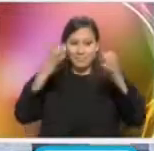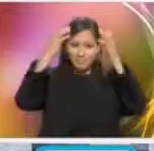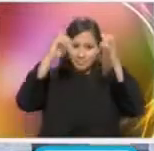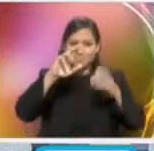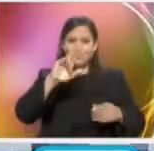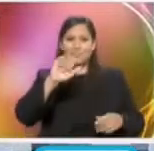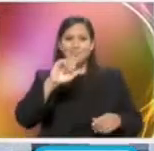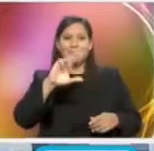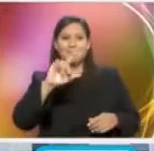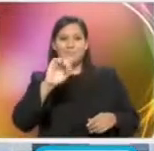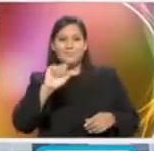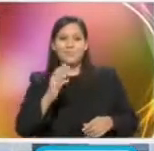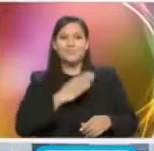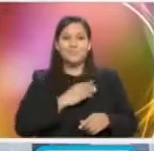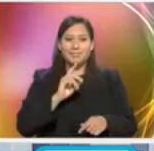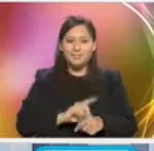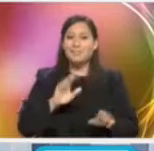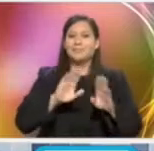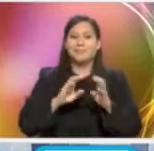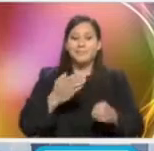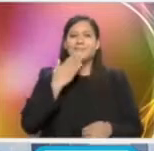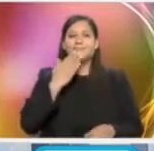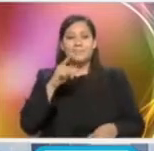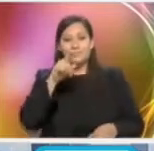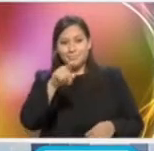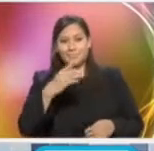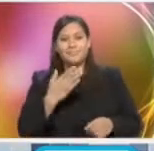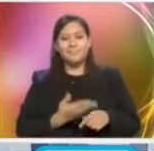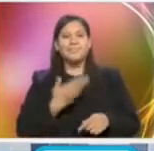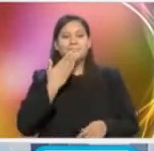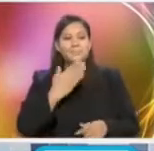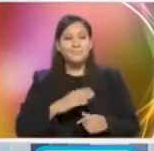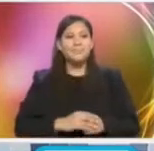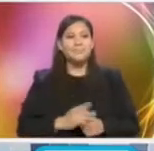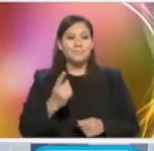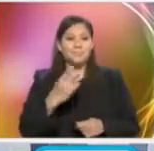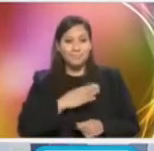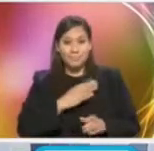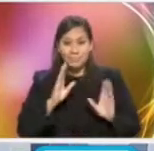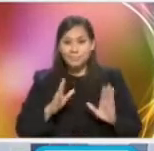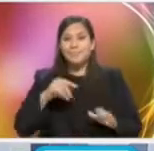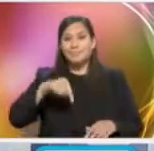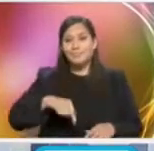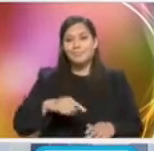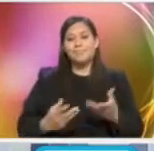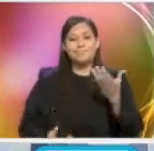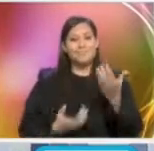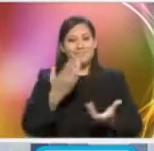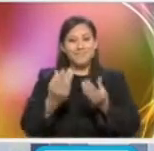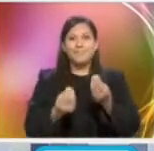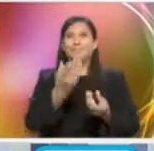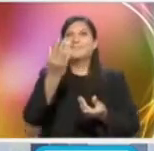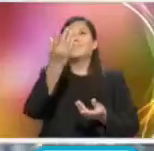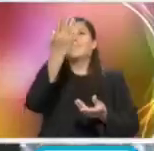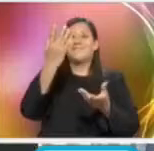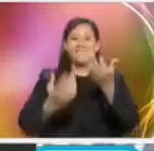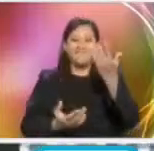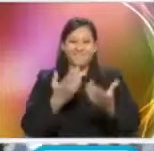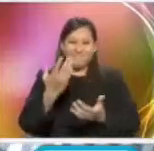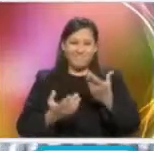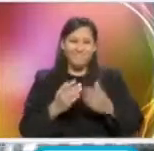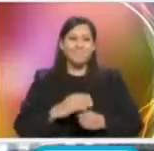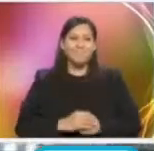Luis Carlos, buenos días. Hola, buenos días, ¿cómo estás? Bien, ¿y tú? Muy bien, muy bien. Qué bueno, ya andamos aquí ardiendo, Ya ¿verdad? estamos aquí con